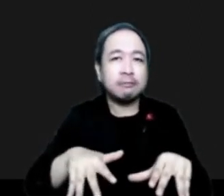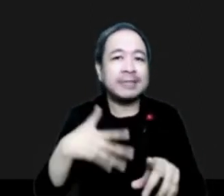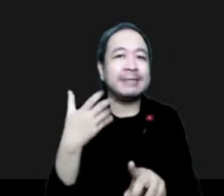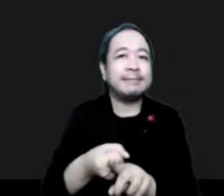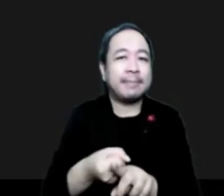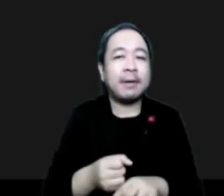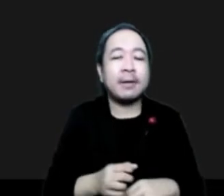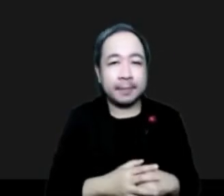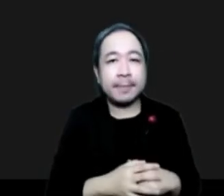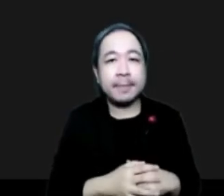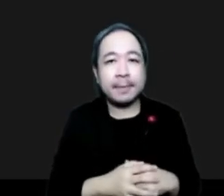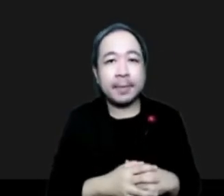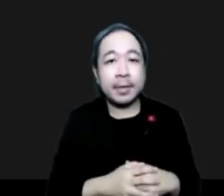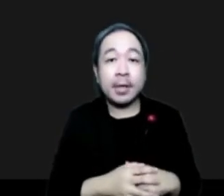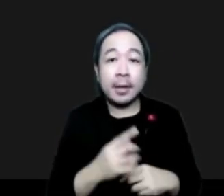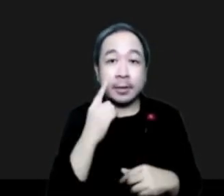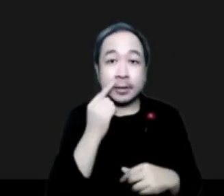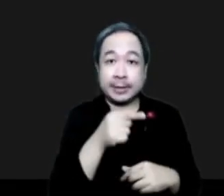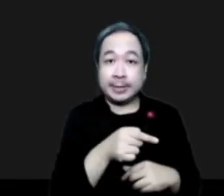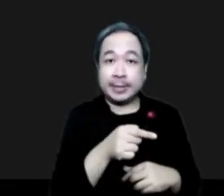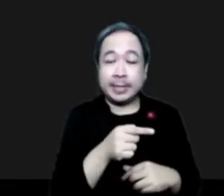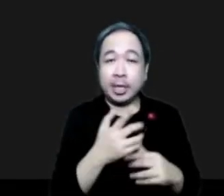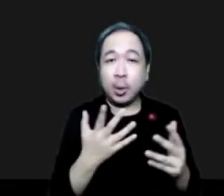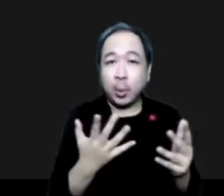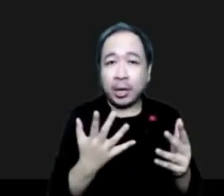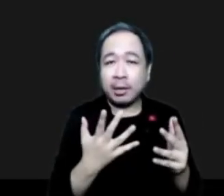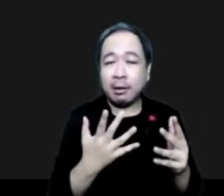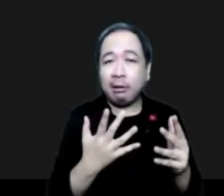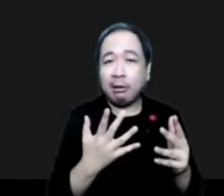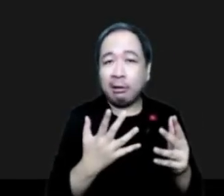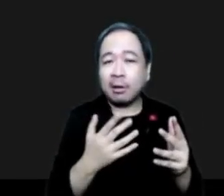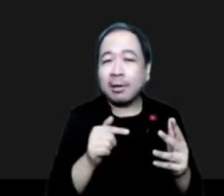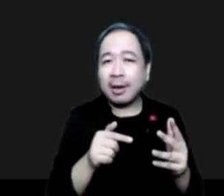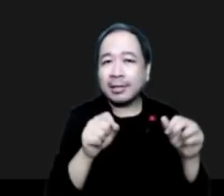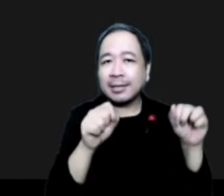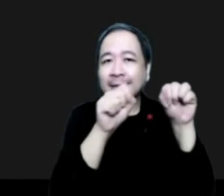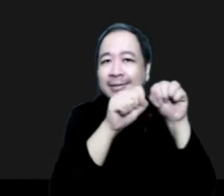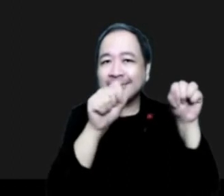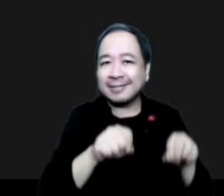montado sobre un mapa de imágenes satelitales con la